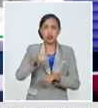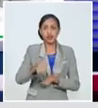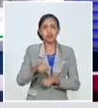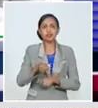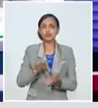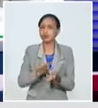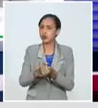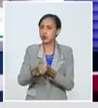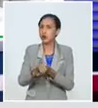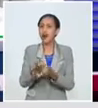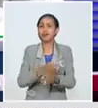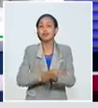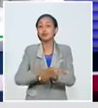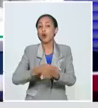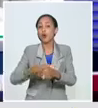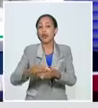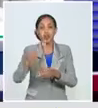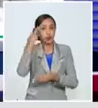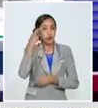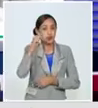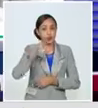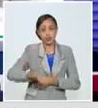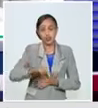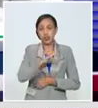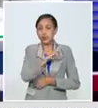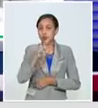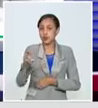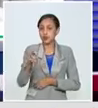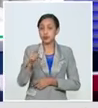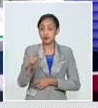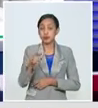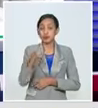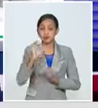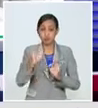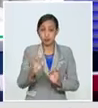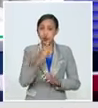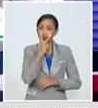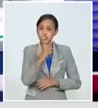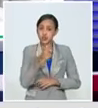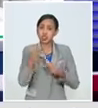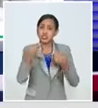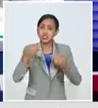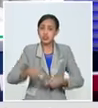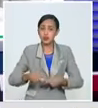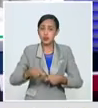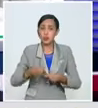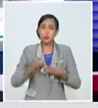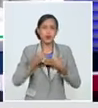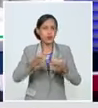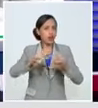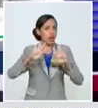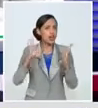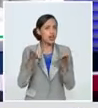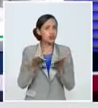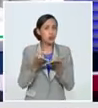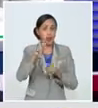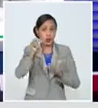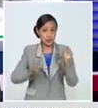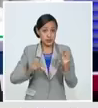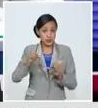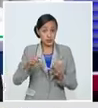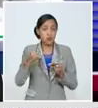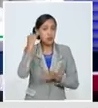nuestra revolución a partir de este combate decisivo de todos y por el bien de todos, con el pensamiento